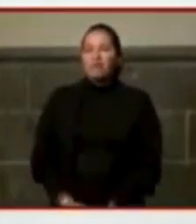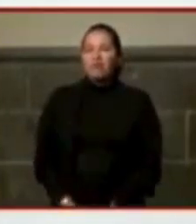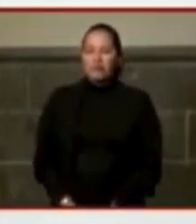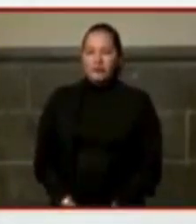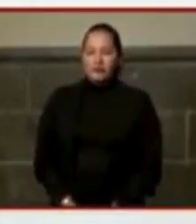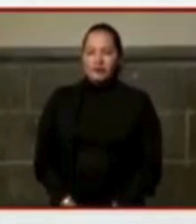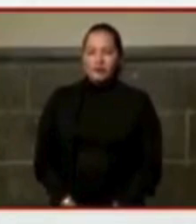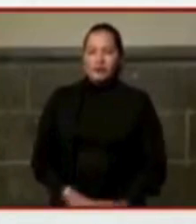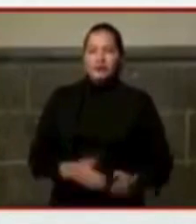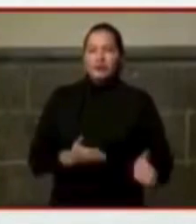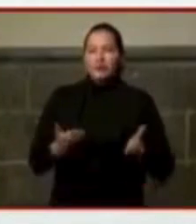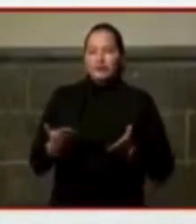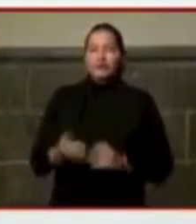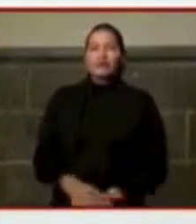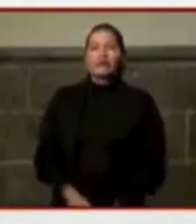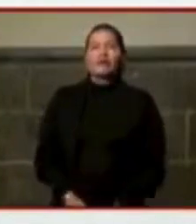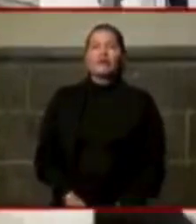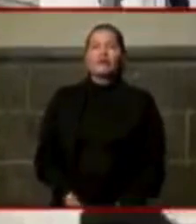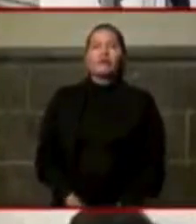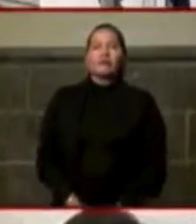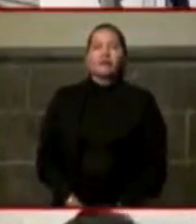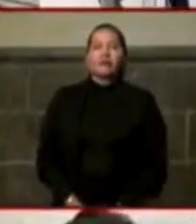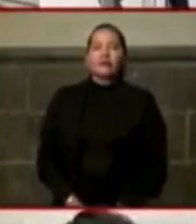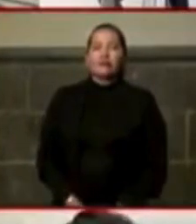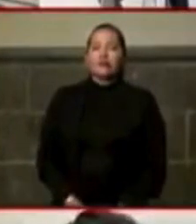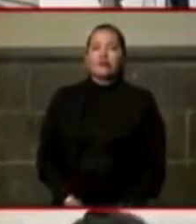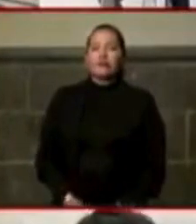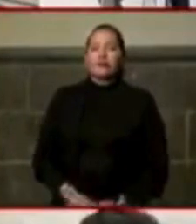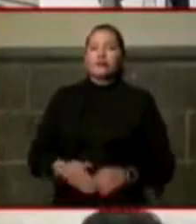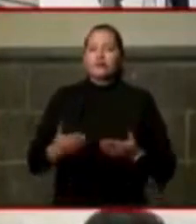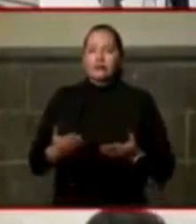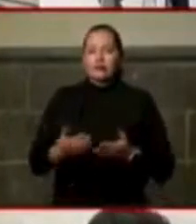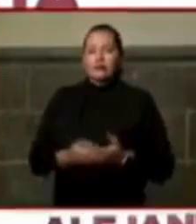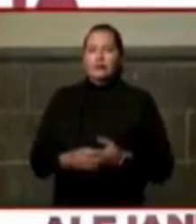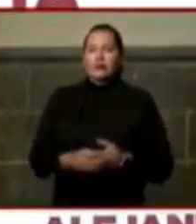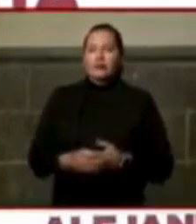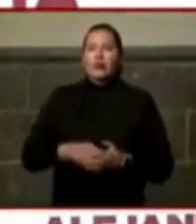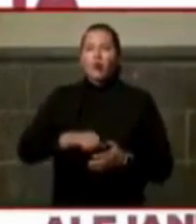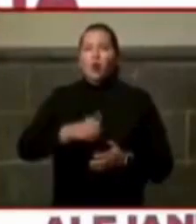Adelante, José Luis. Gracias, gobernador. Vamos con otros tres compañeros.